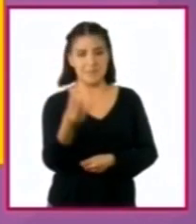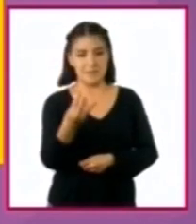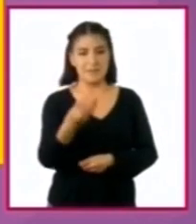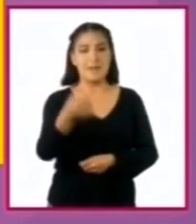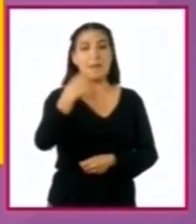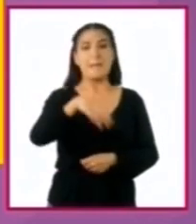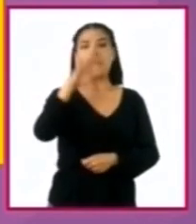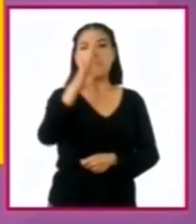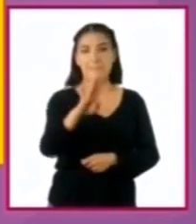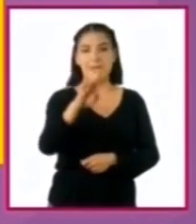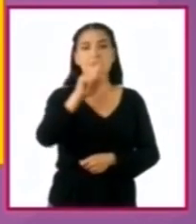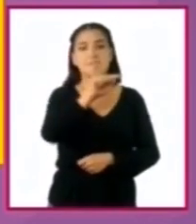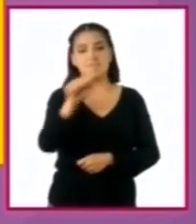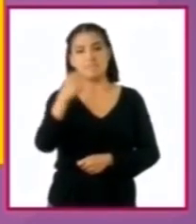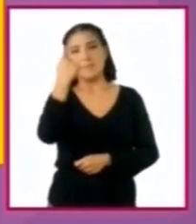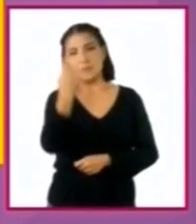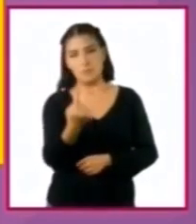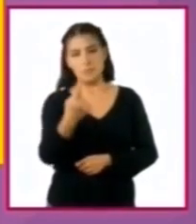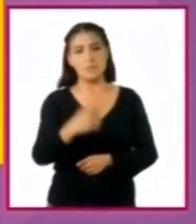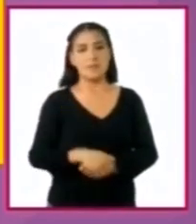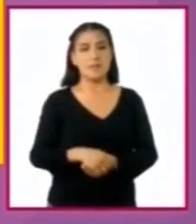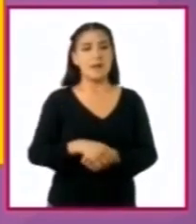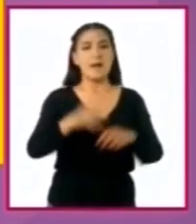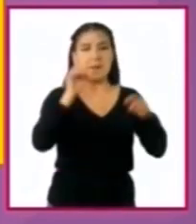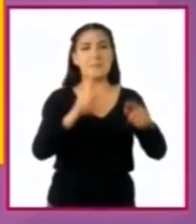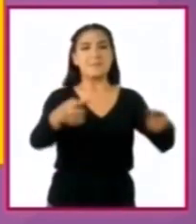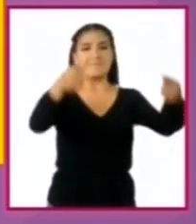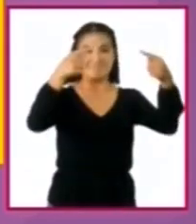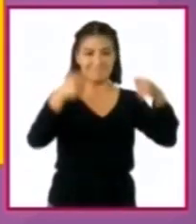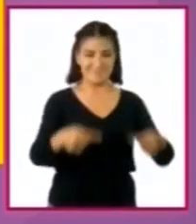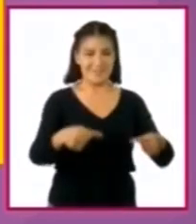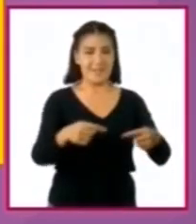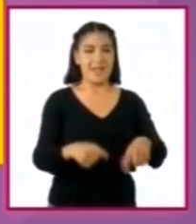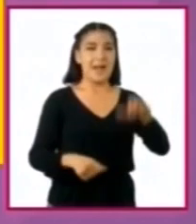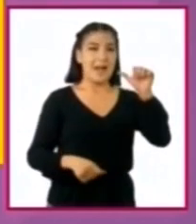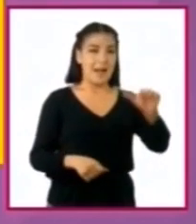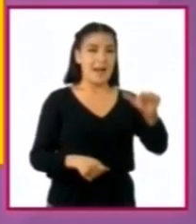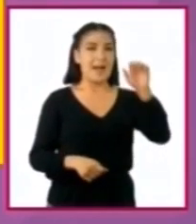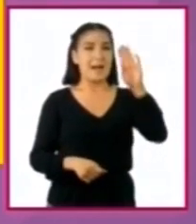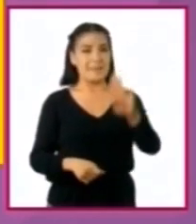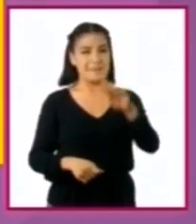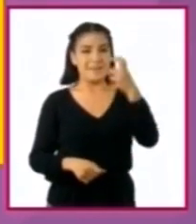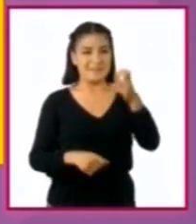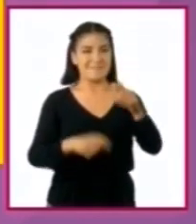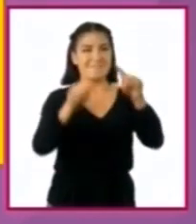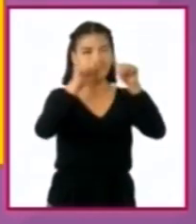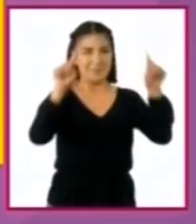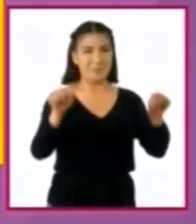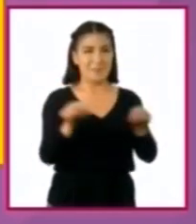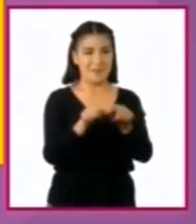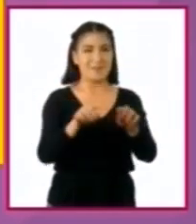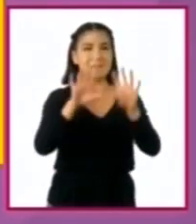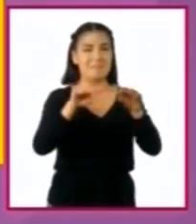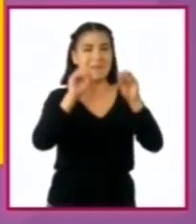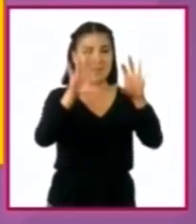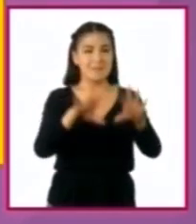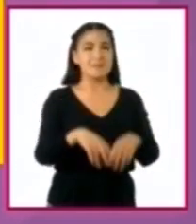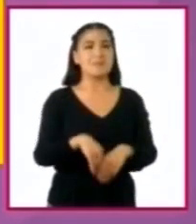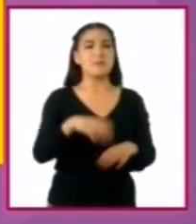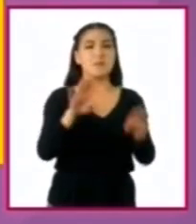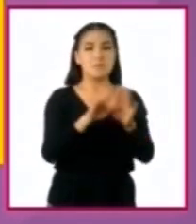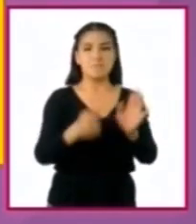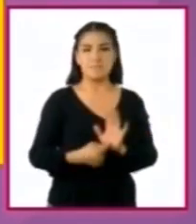es igual a menos 1. Sustituyendo los valores de A y B en el cuadro mágico, nos quedan las siguientes